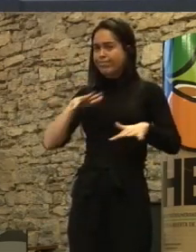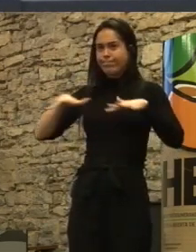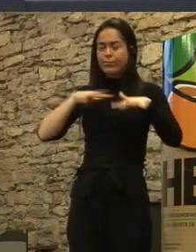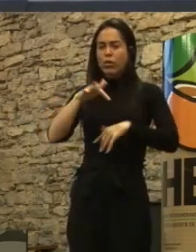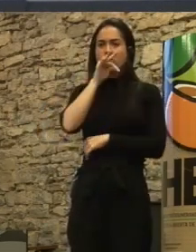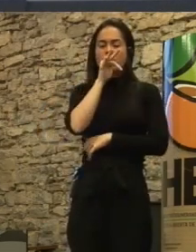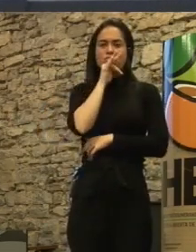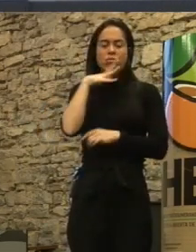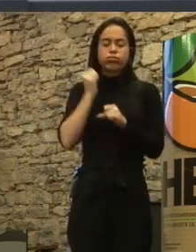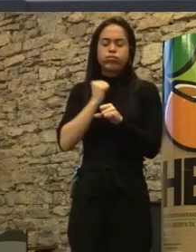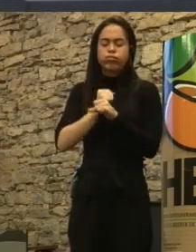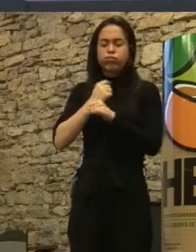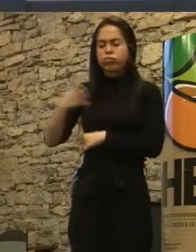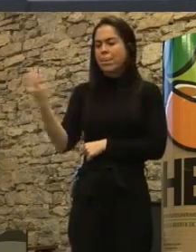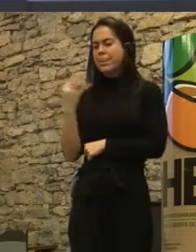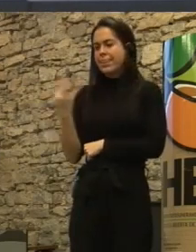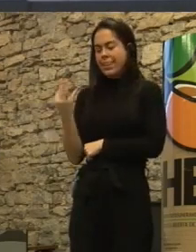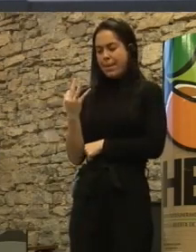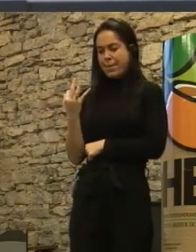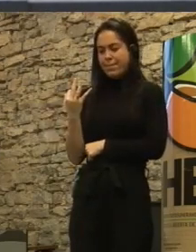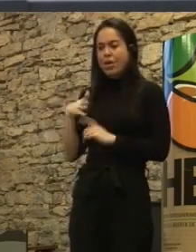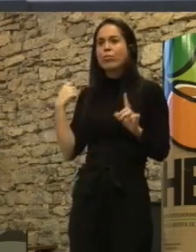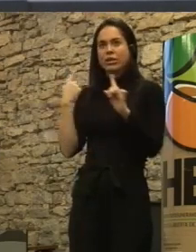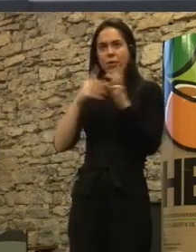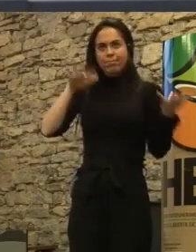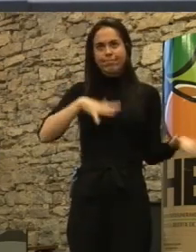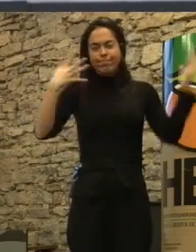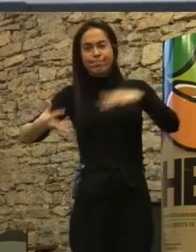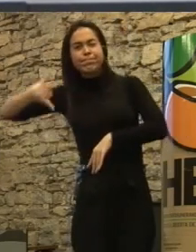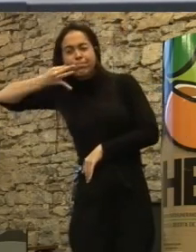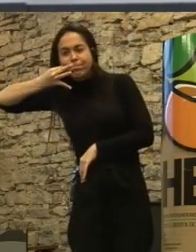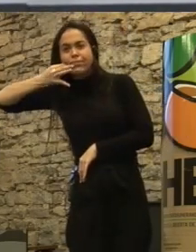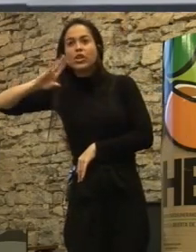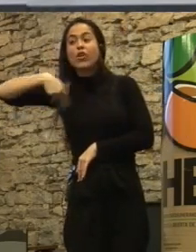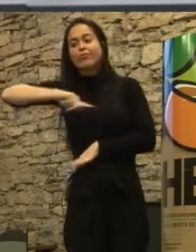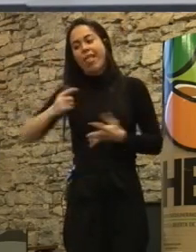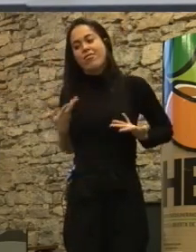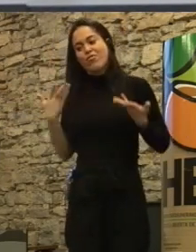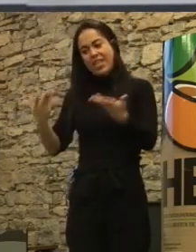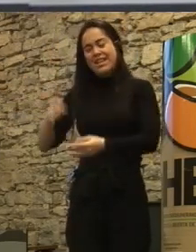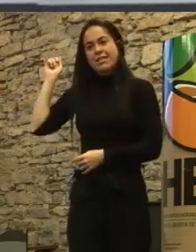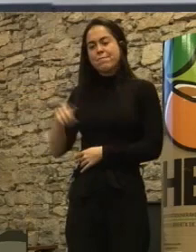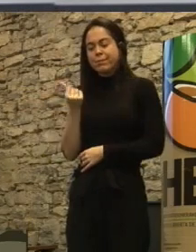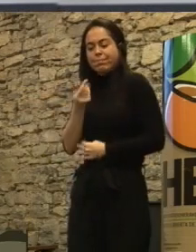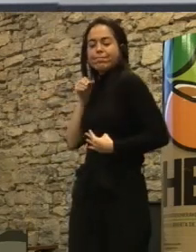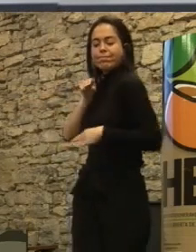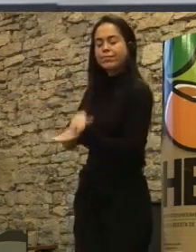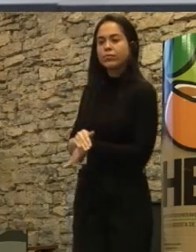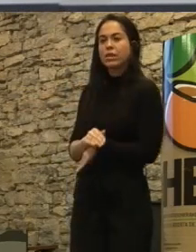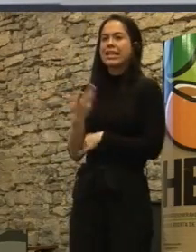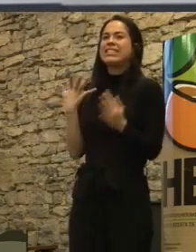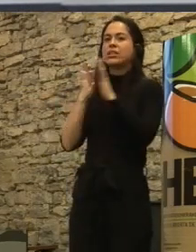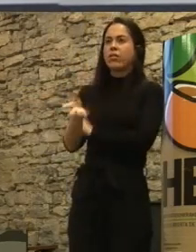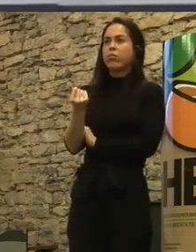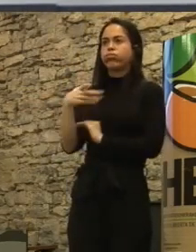trabajar muchísimo sobre su modelo para de verdad terminar de lanzarlo, le damos un estipendio. No es una financiación de su